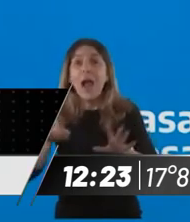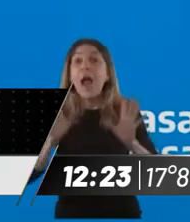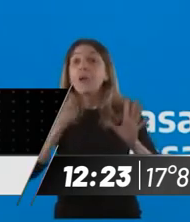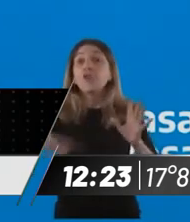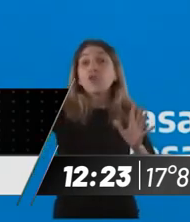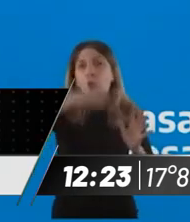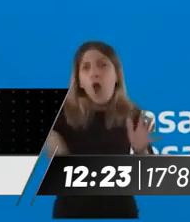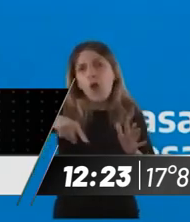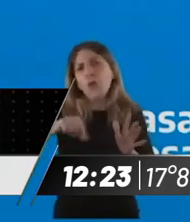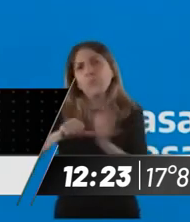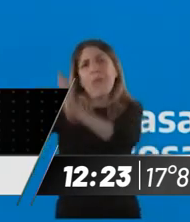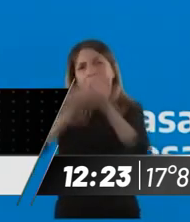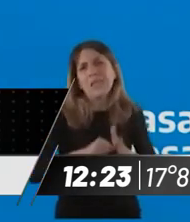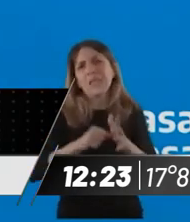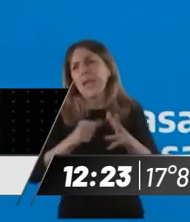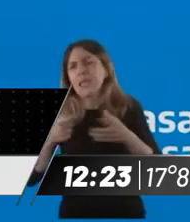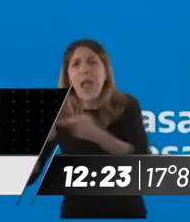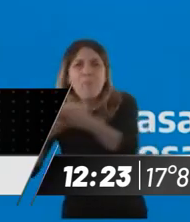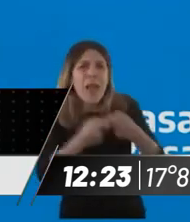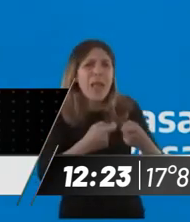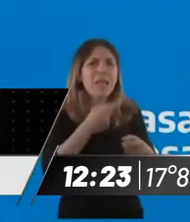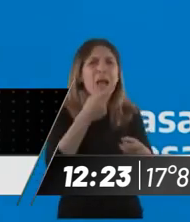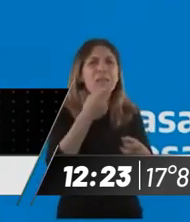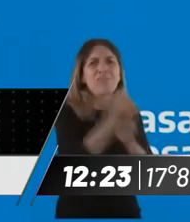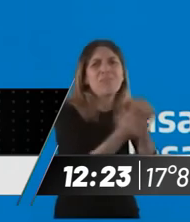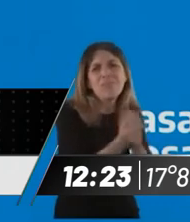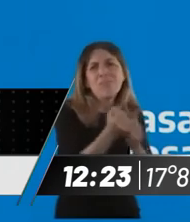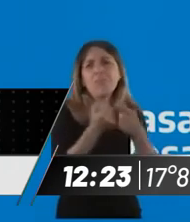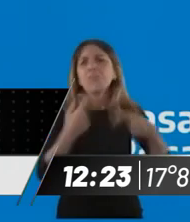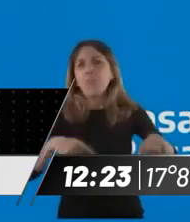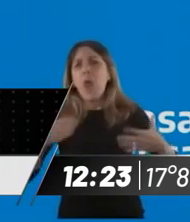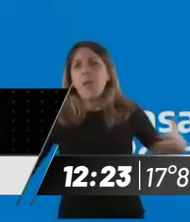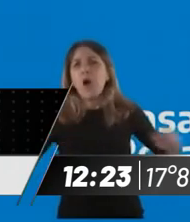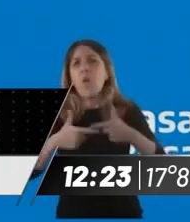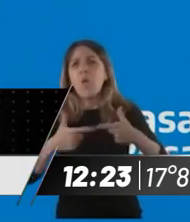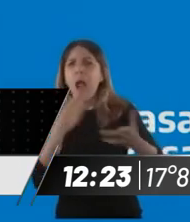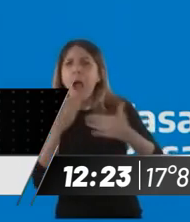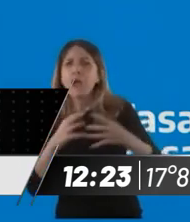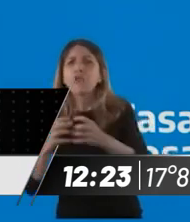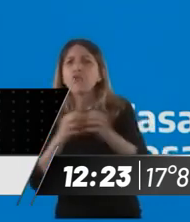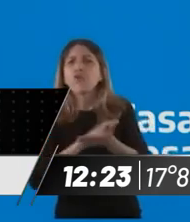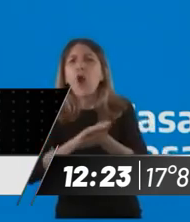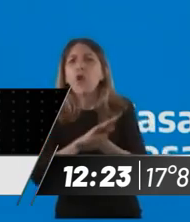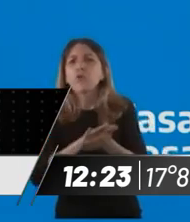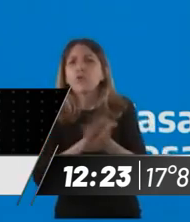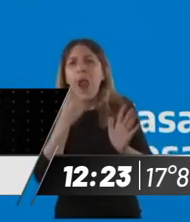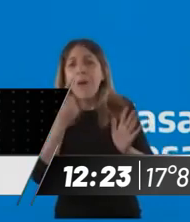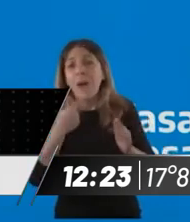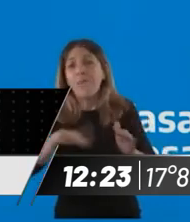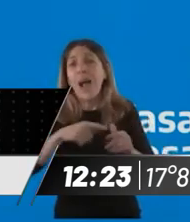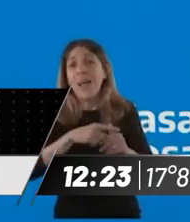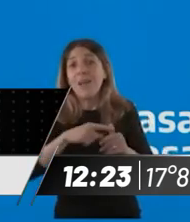los sectores solidariamente podemos sentarnos a encontrar la solución y, tal como les digo, van a tener novedades sobre estos temas en la